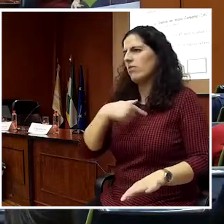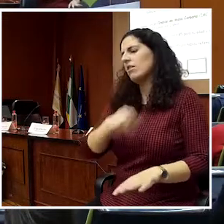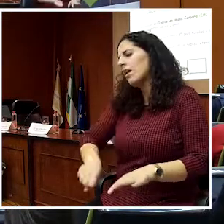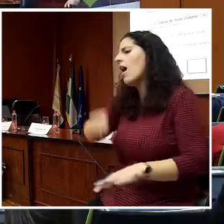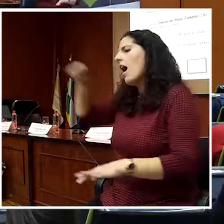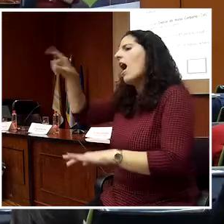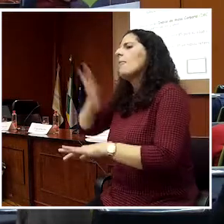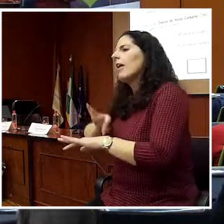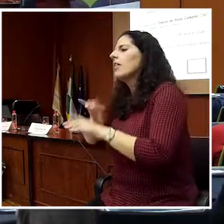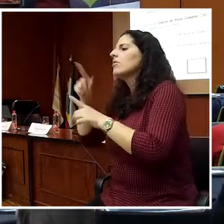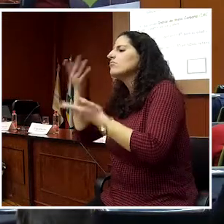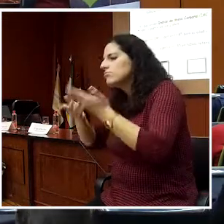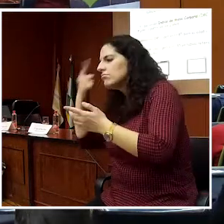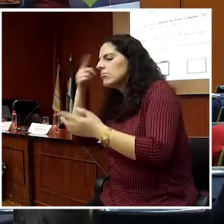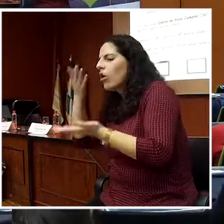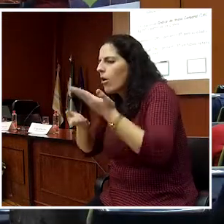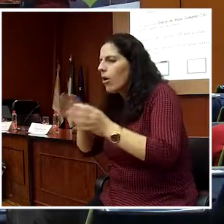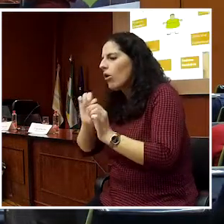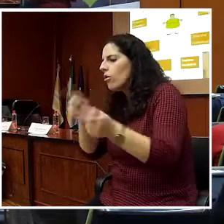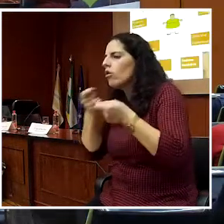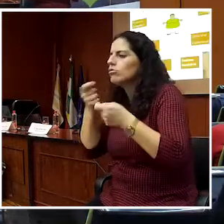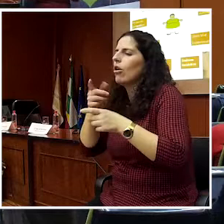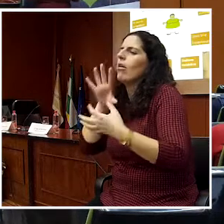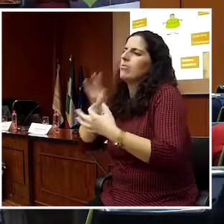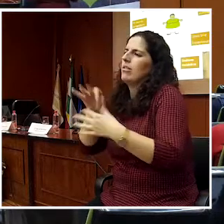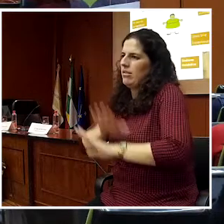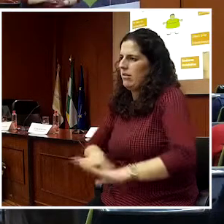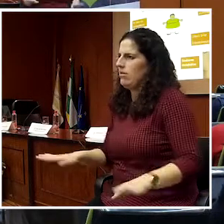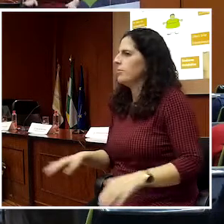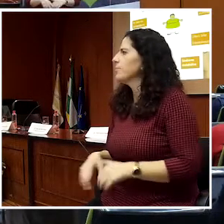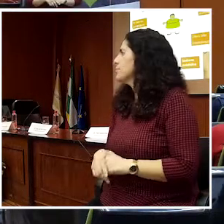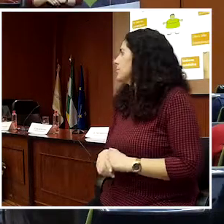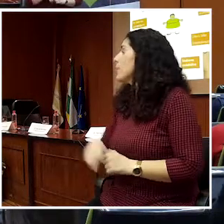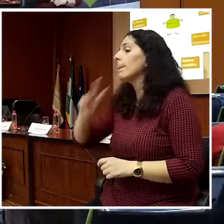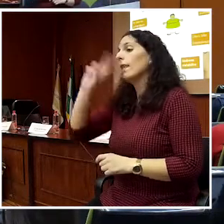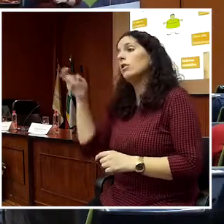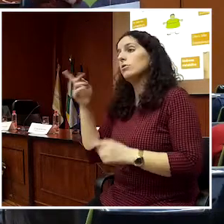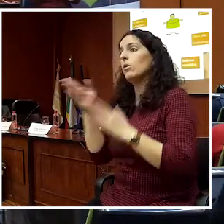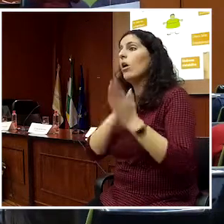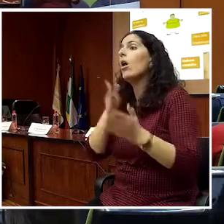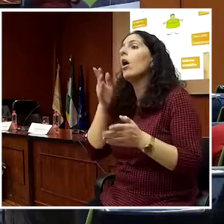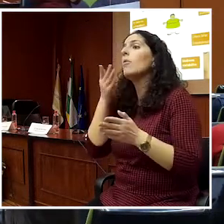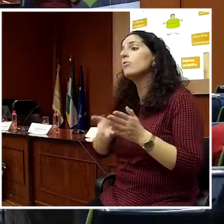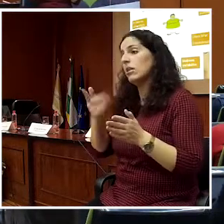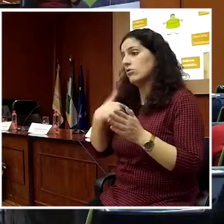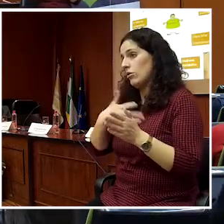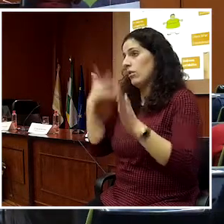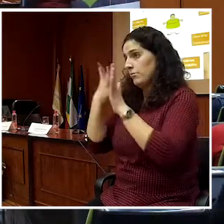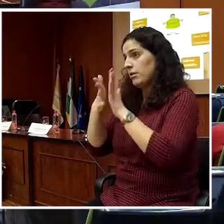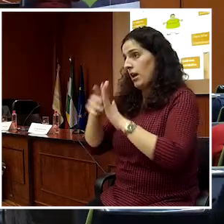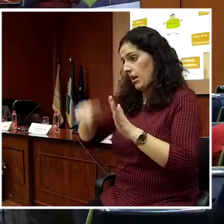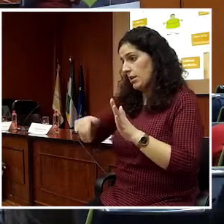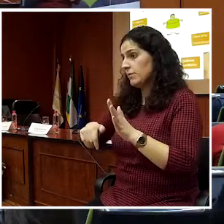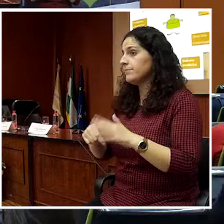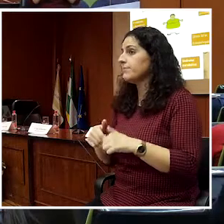porque no es válido para saber cómo está un niño. Otra de las cosas importantes que quería yo recalcar hoy